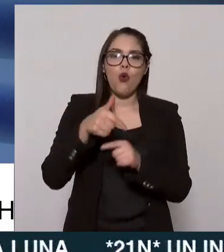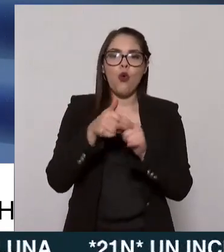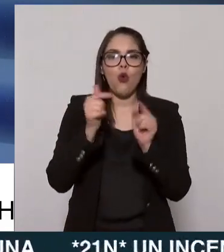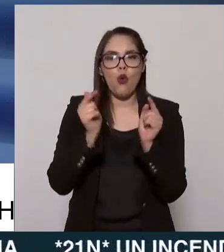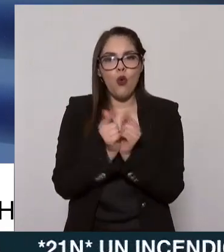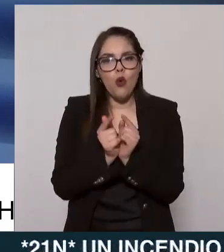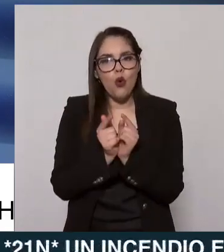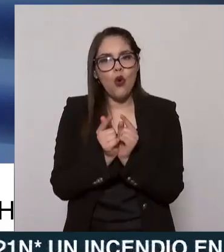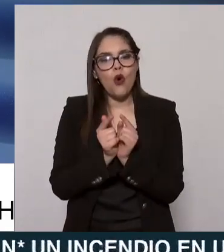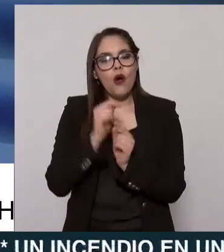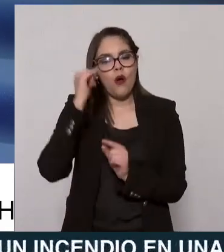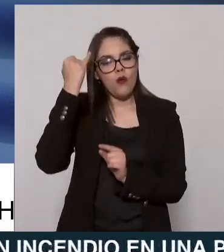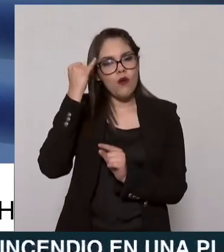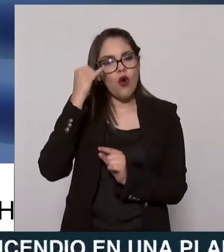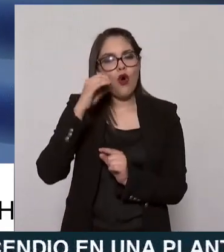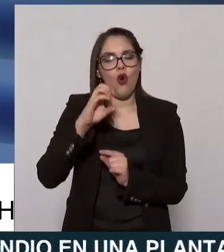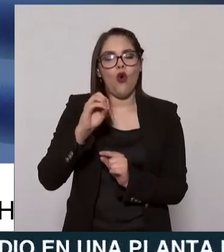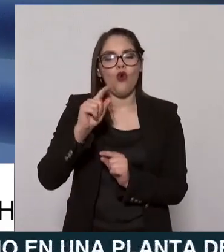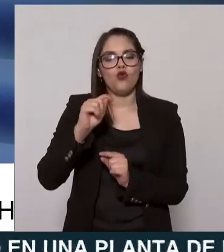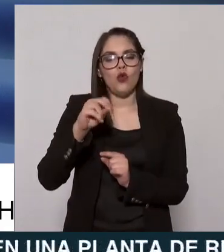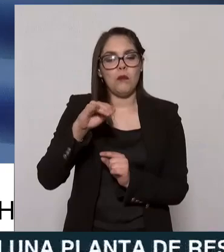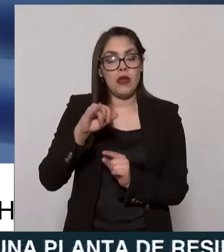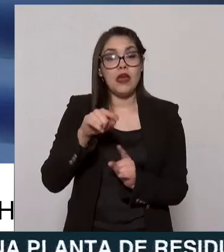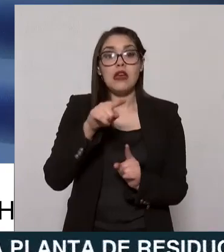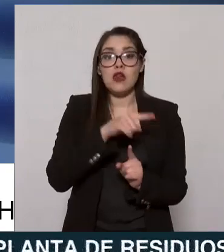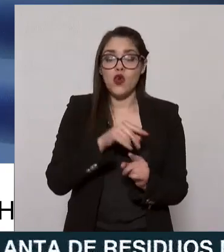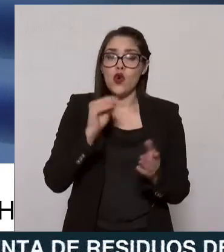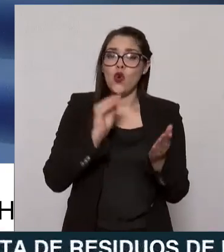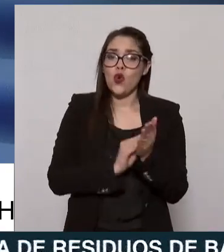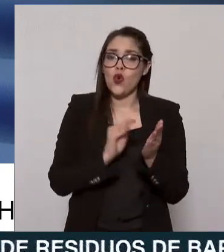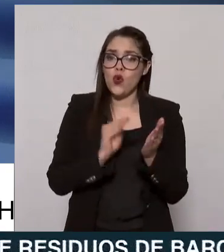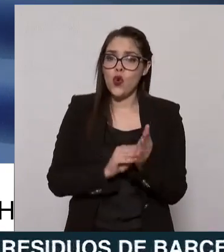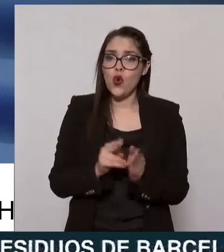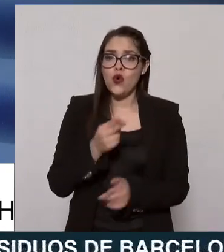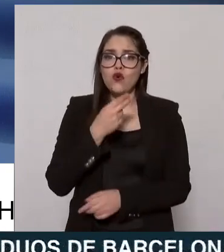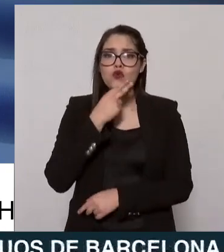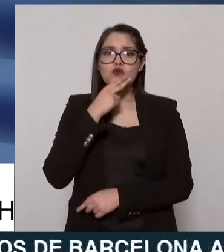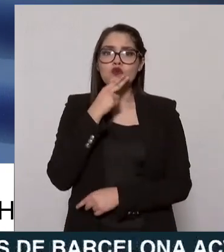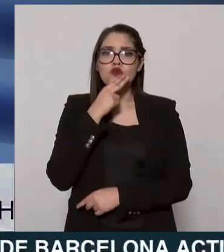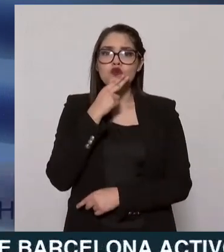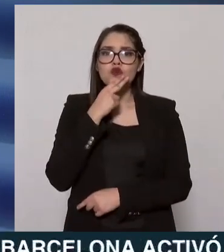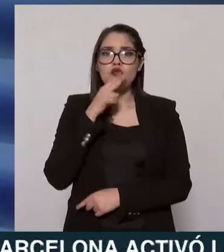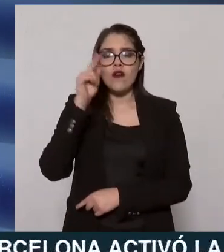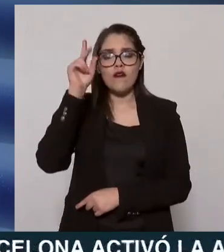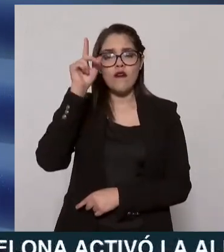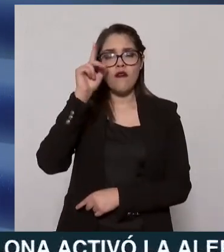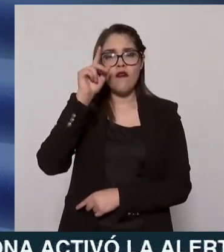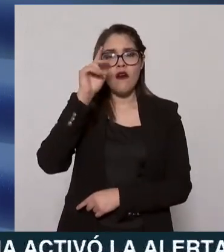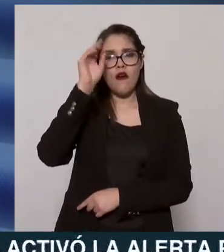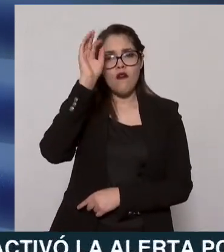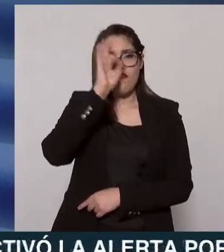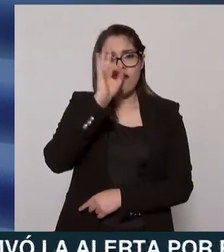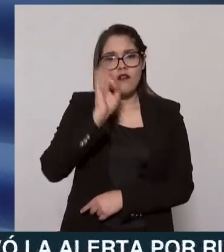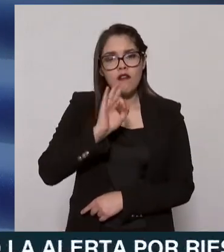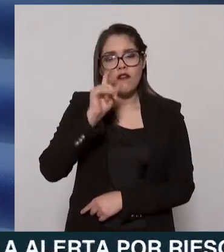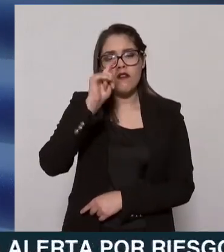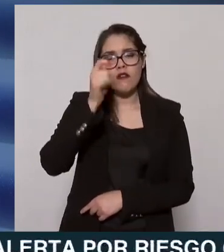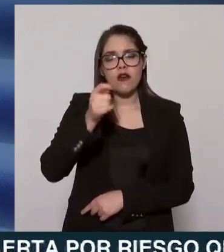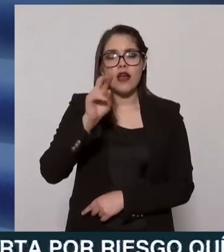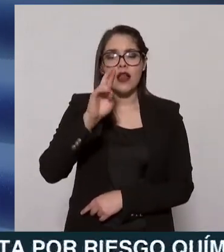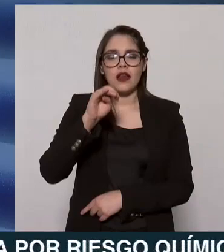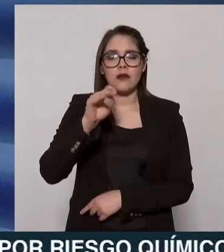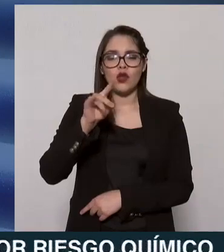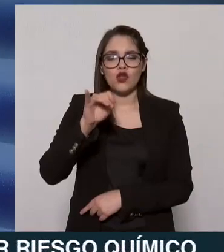otomís, tenían e incluso mantienen algunos todavía el culto a la Virgen de los Remedios, y los grupos